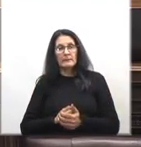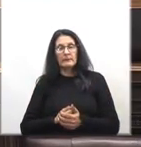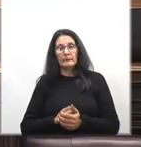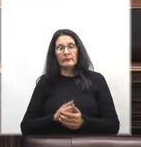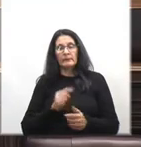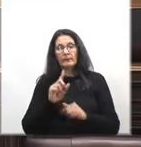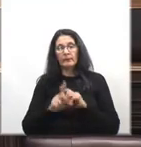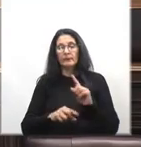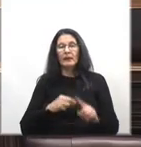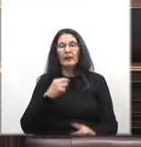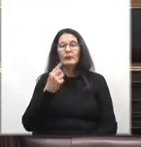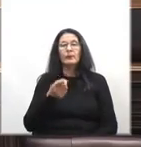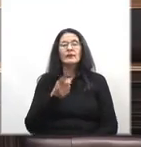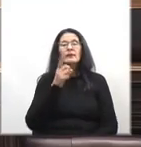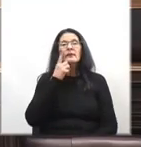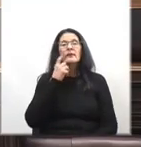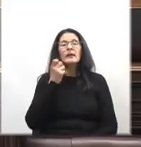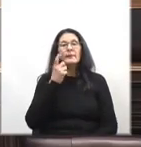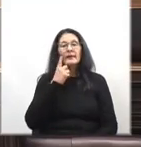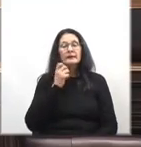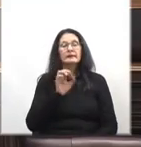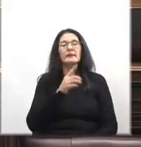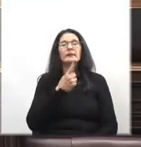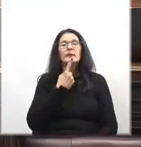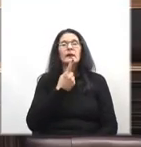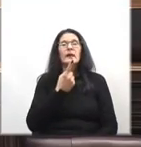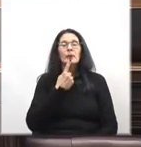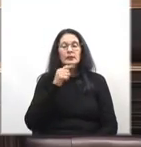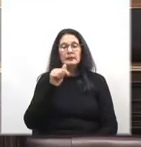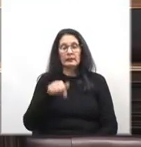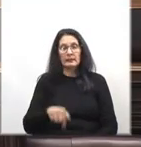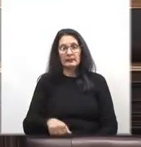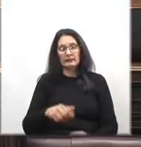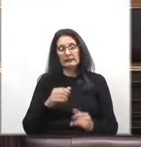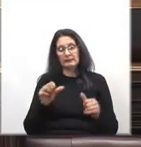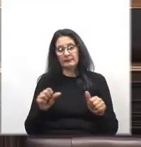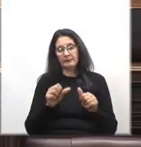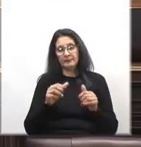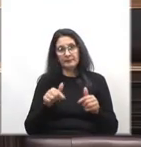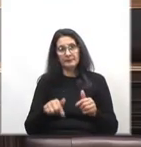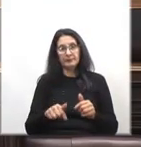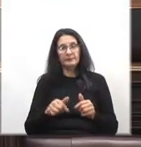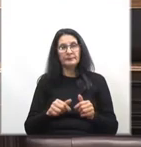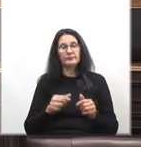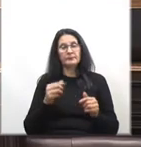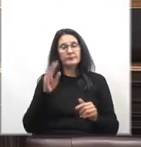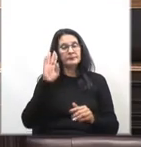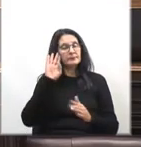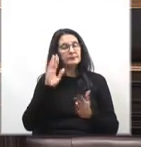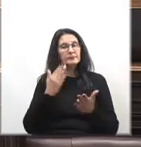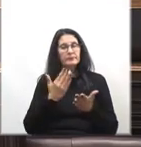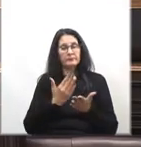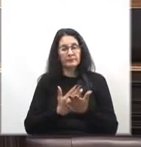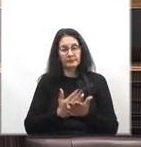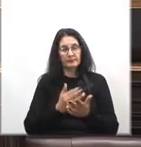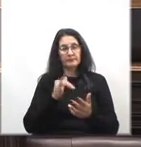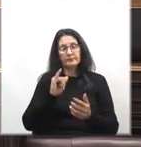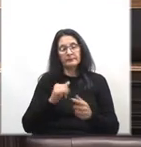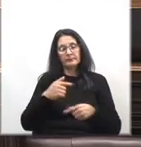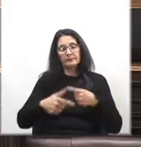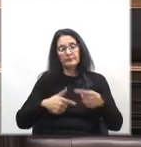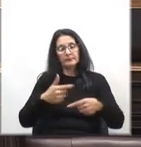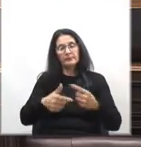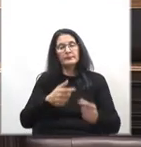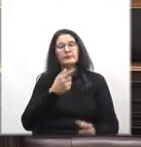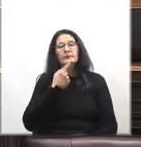después de la experiencia de la política que en esta materia llevó a cabo la dictadura y de las sucesivas políticas